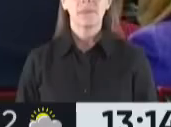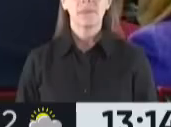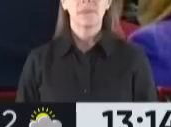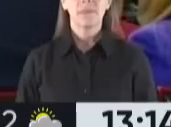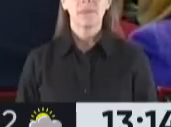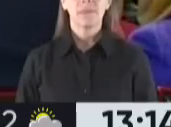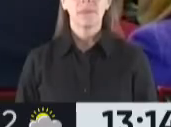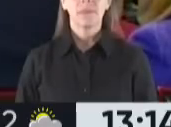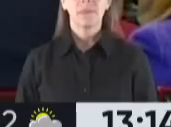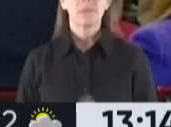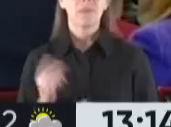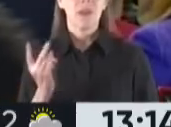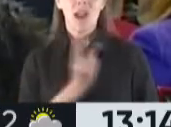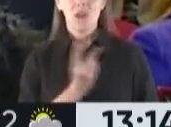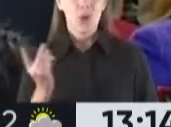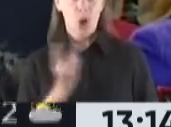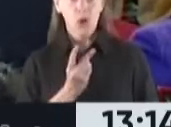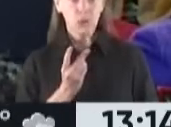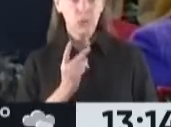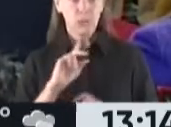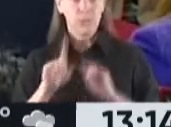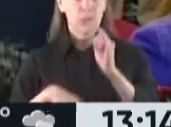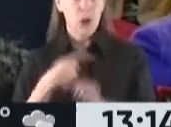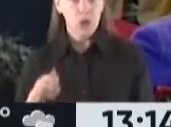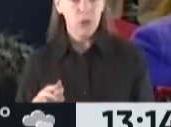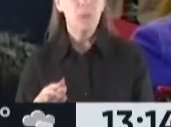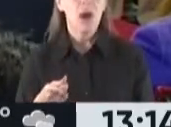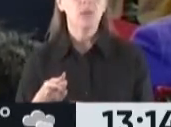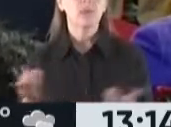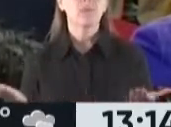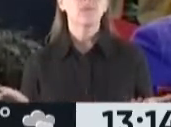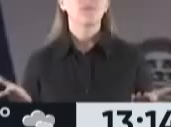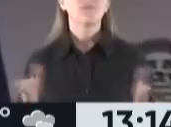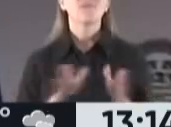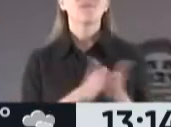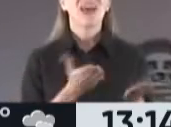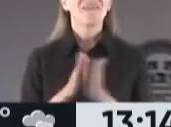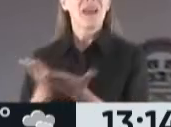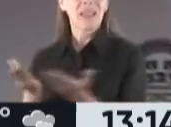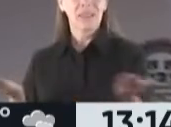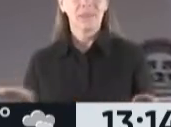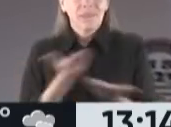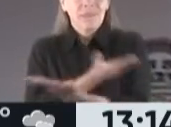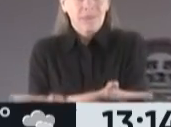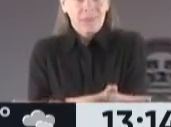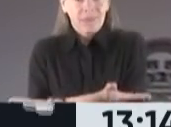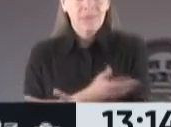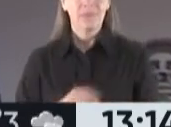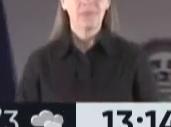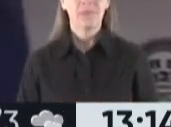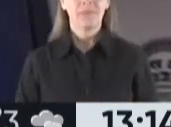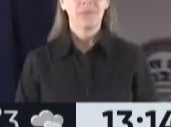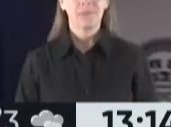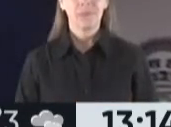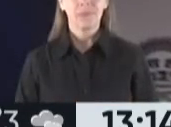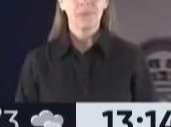ofrecerán una declaración conjunta. A continuación al intercambio de carpetas respectivas.